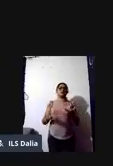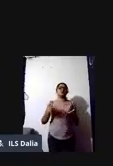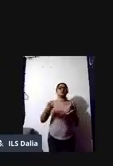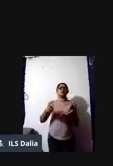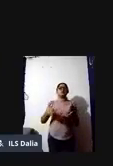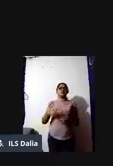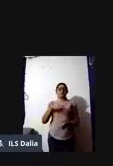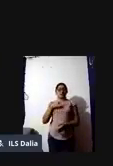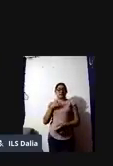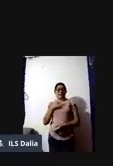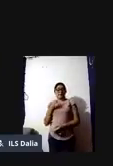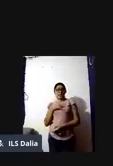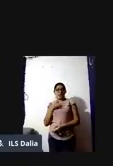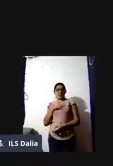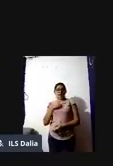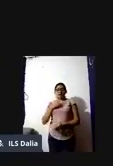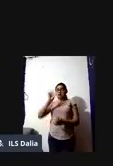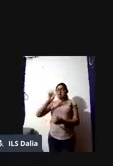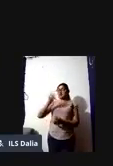al abandono,